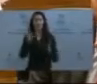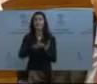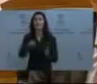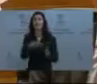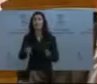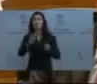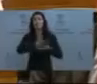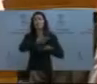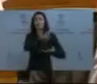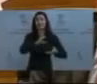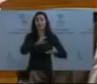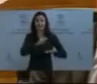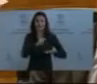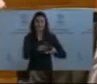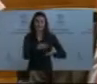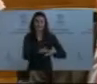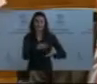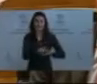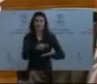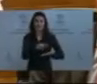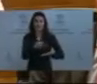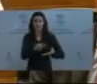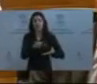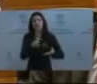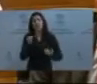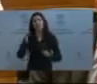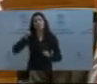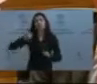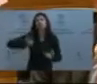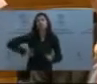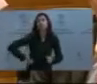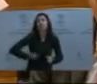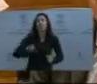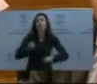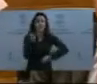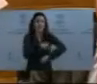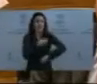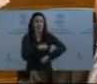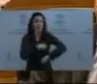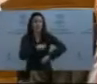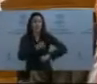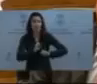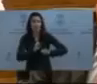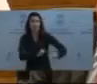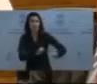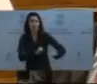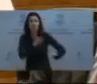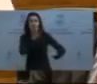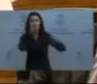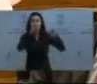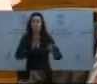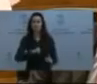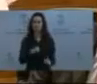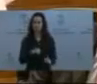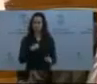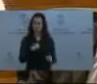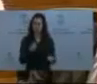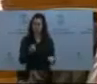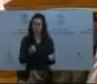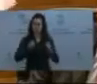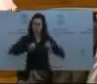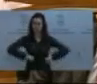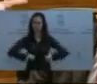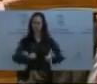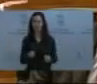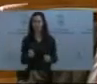en una cartilla, los ahorros de toda una vida, decía esta señora. Lo hizo porque a los establecimientos residenciales de ancianos, el ERA,